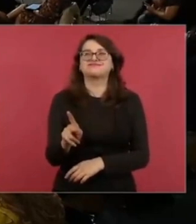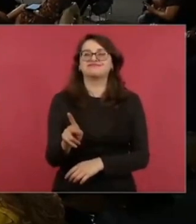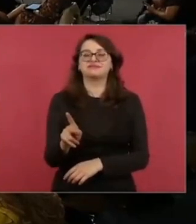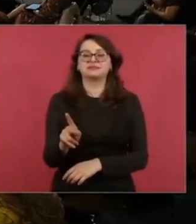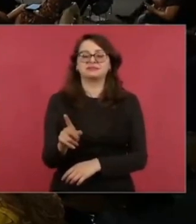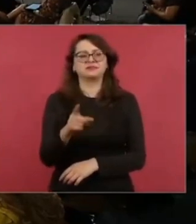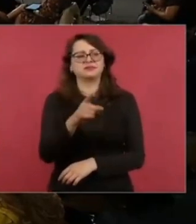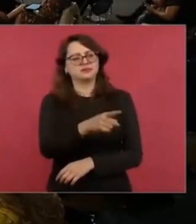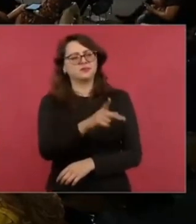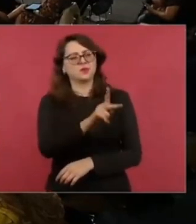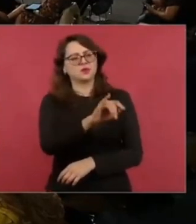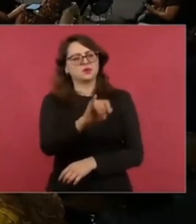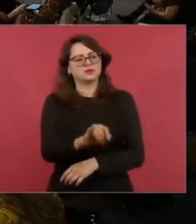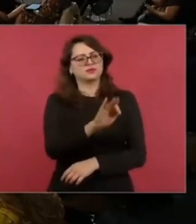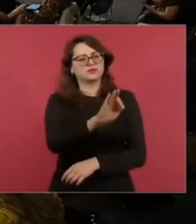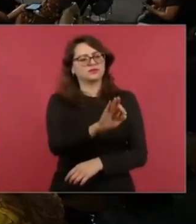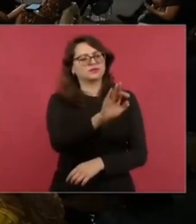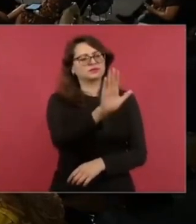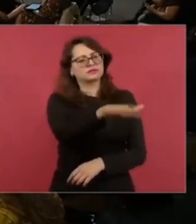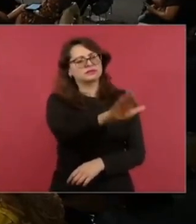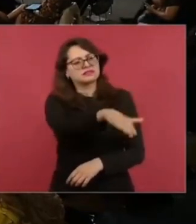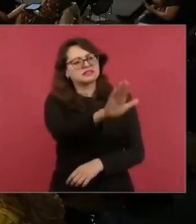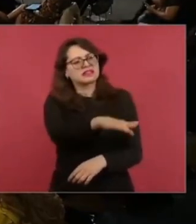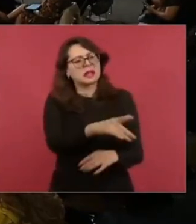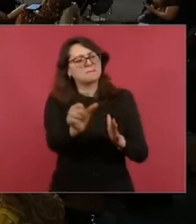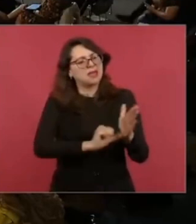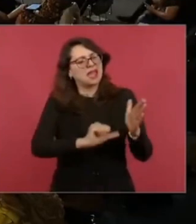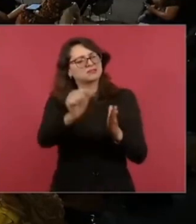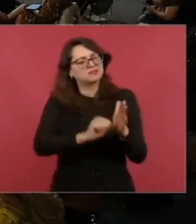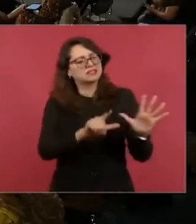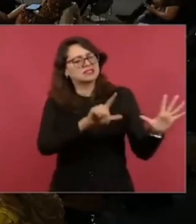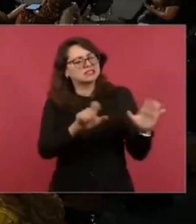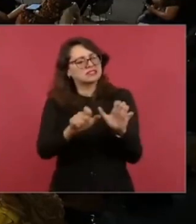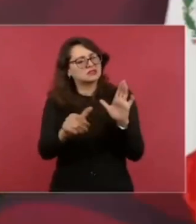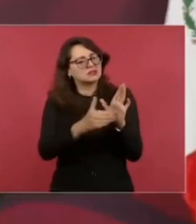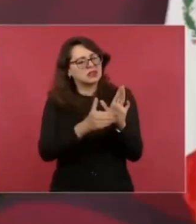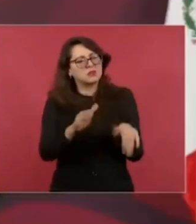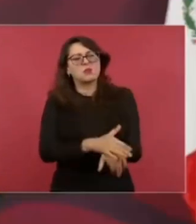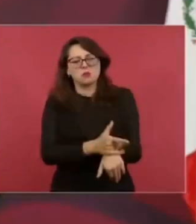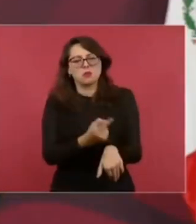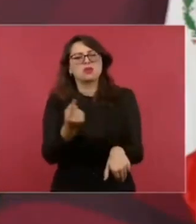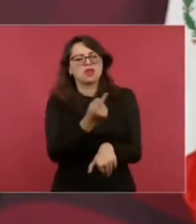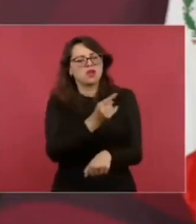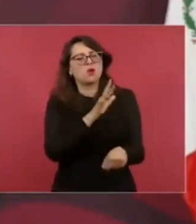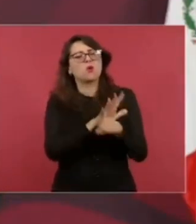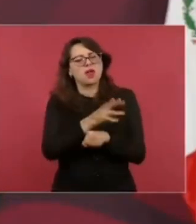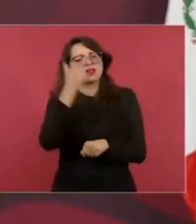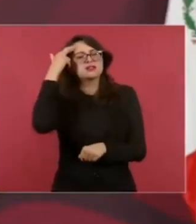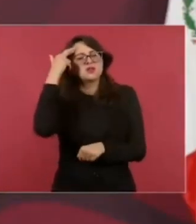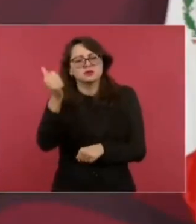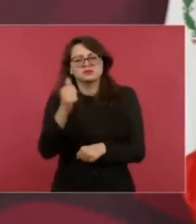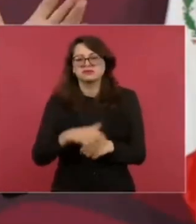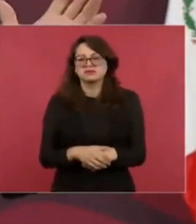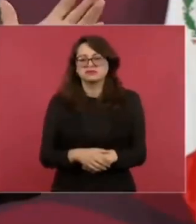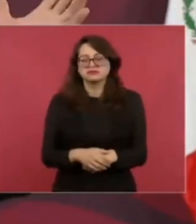para gastarlos en presidencia. Una gran mentira. El presidente siempre ha